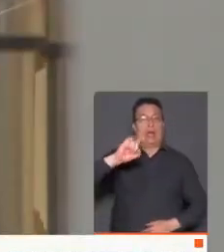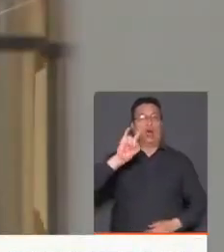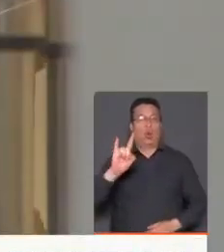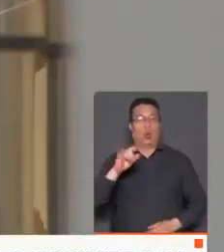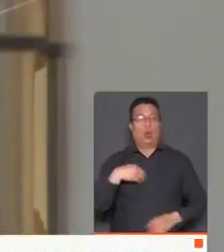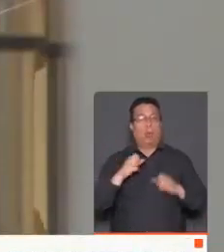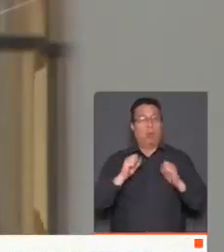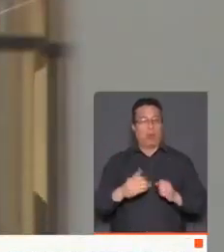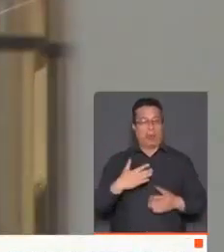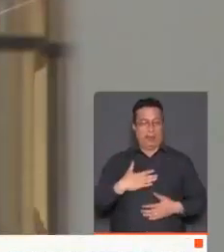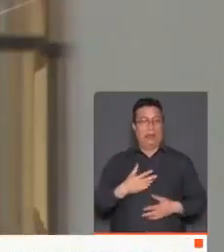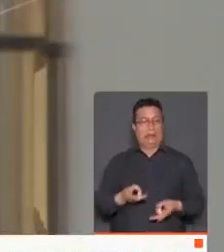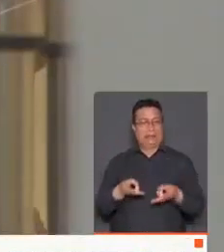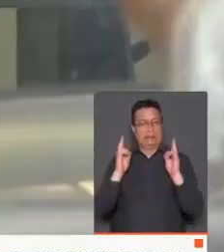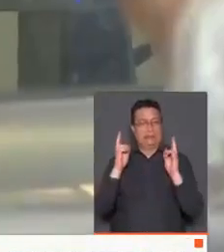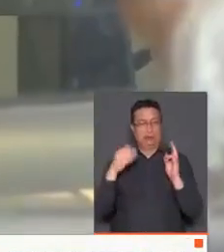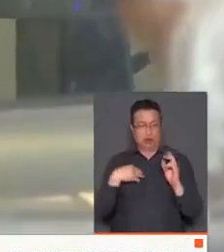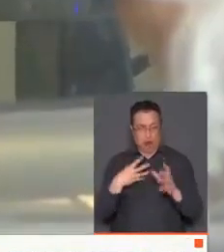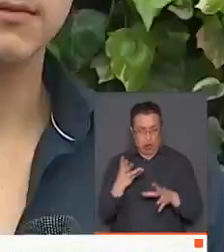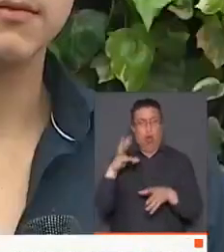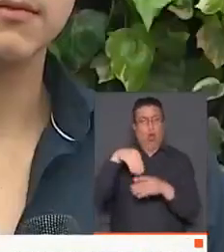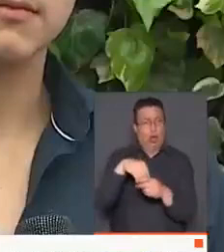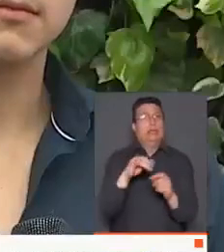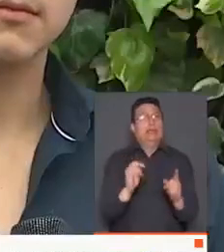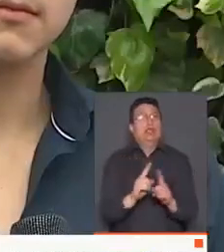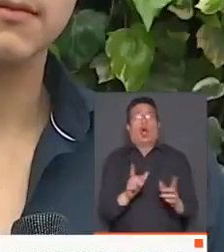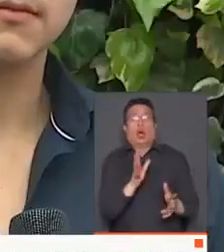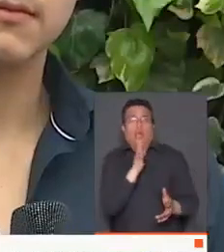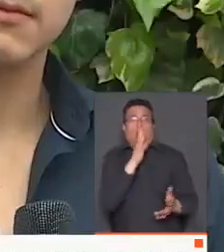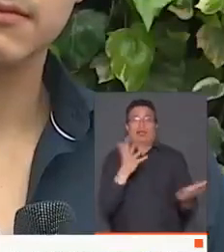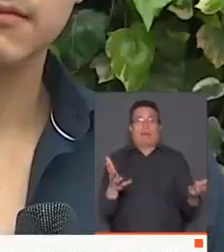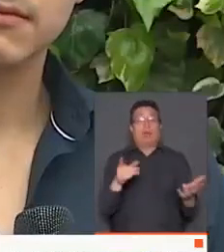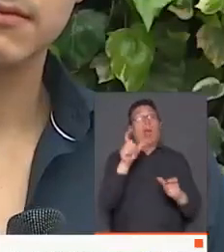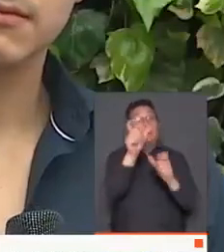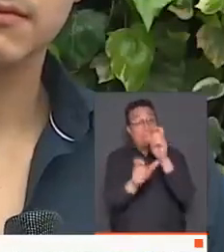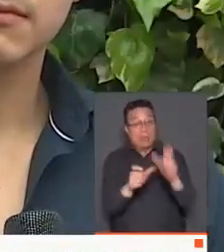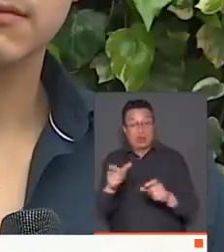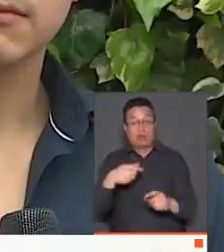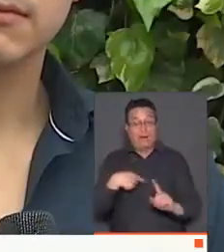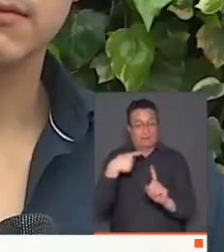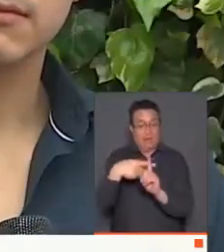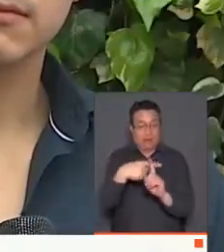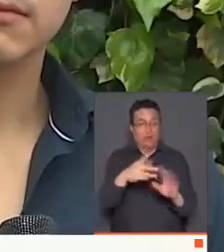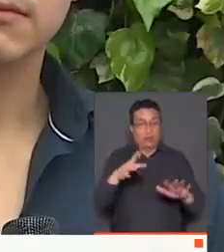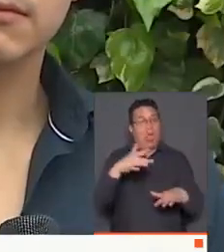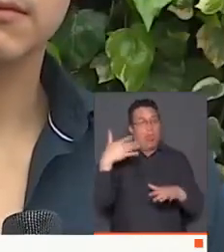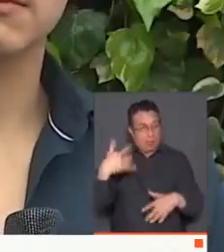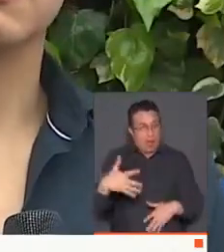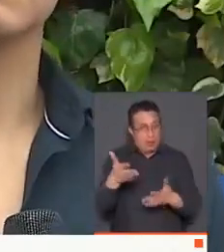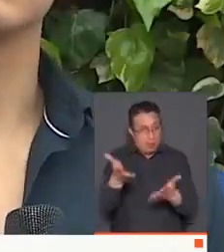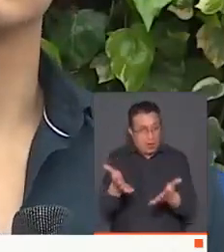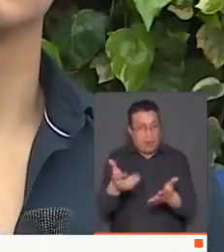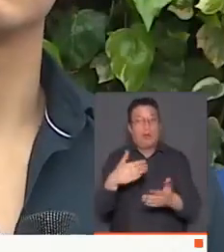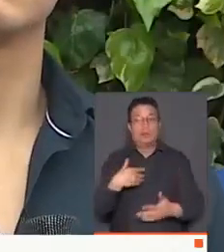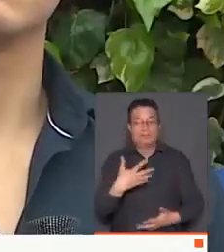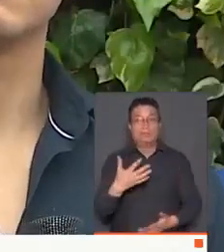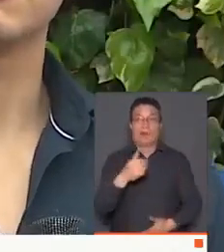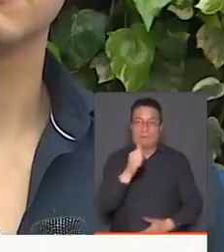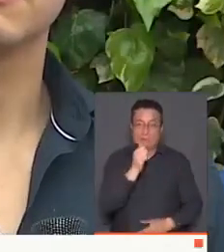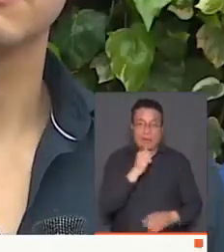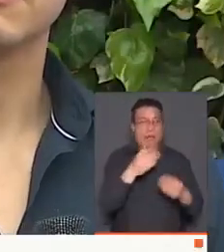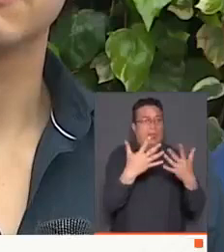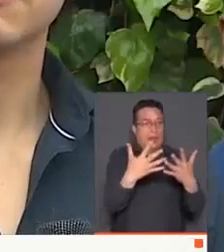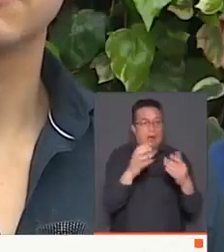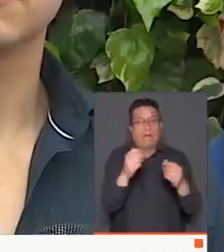pertenece o no al grupo de beneficiarios cuando hay gente que no accede un beneficio tan sensible como este yo me faltarán 10 me